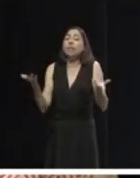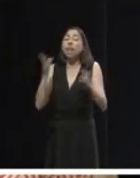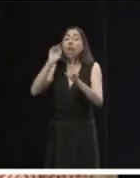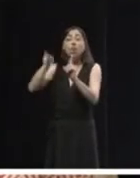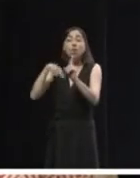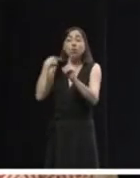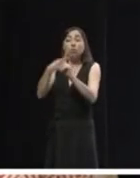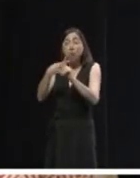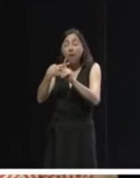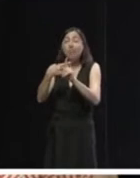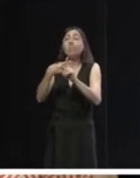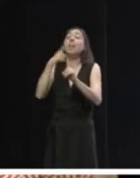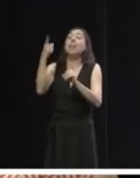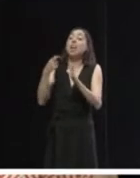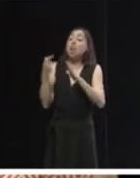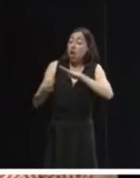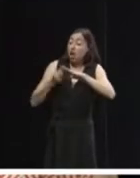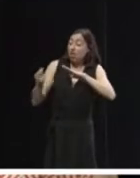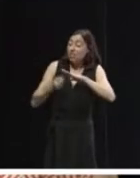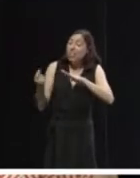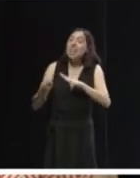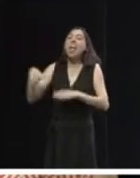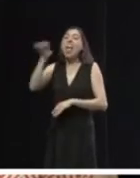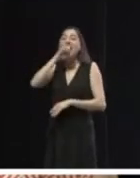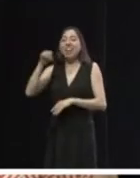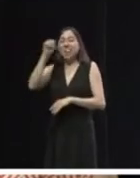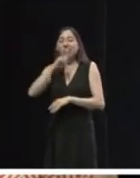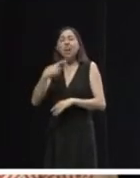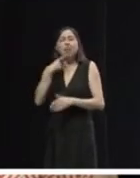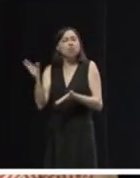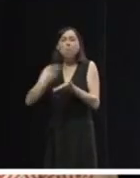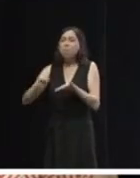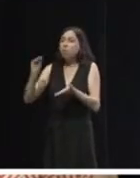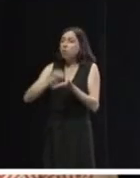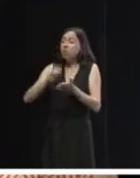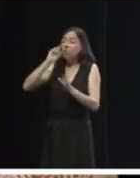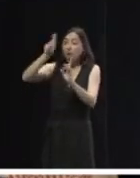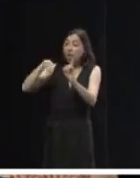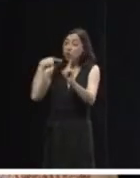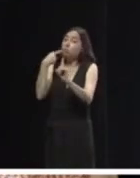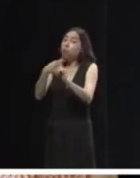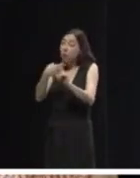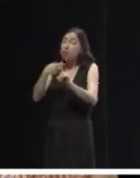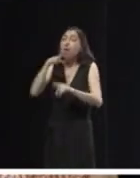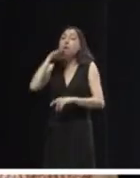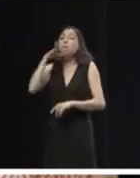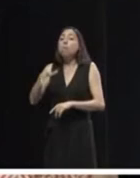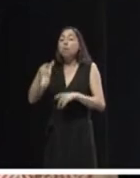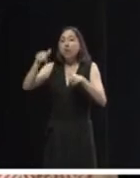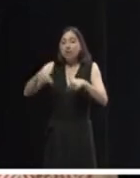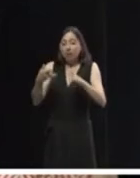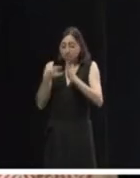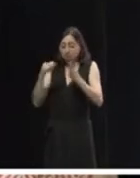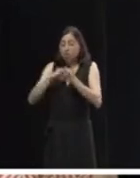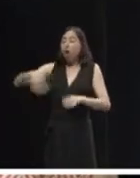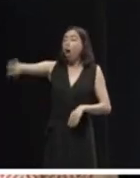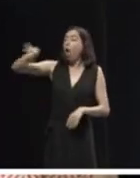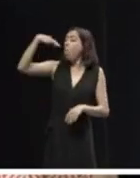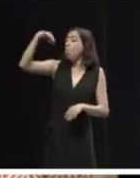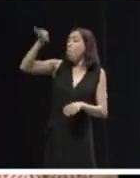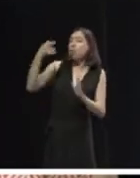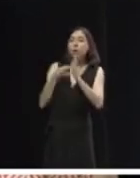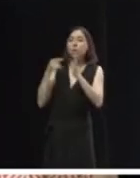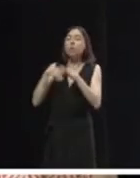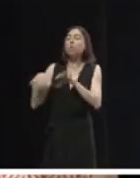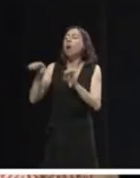coser y cantar. Lo he dicho en varias ocasiones y no me canso de decirlo, sumar, porque este proyecto es el único proyecto que